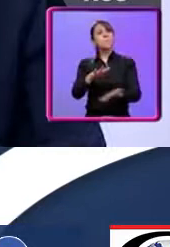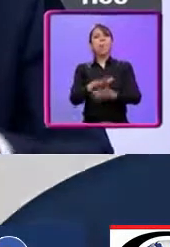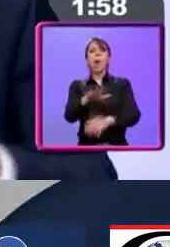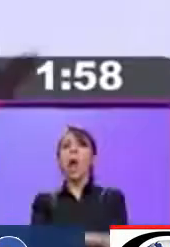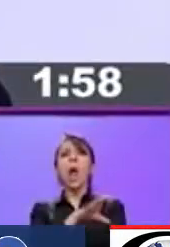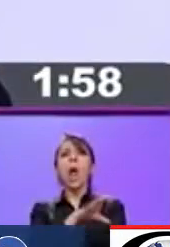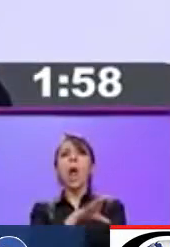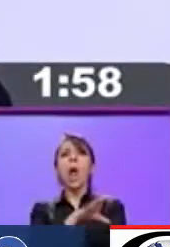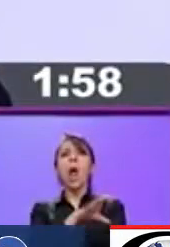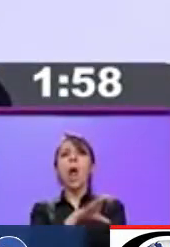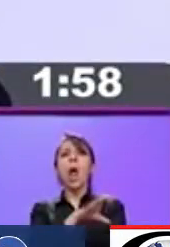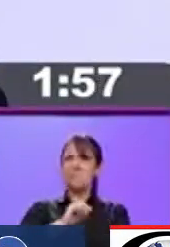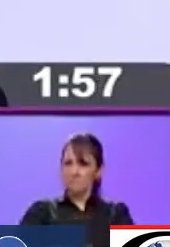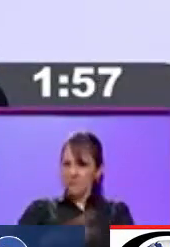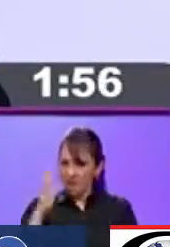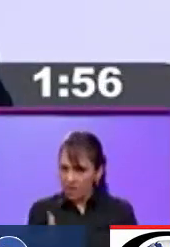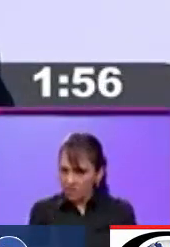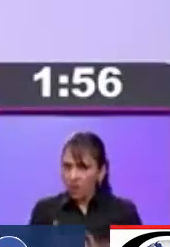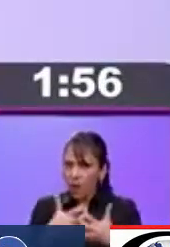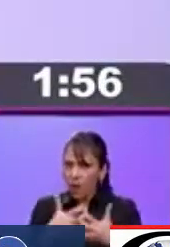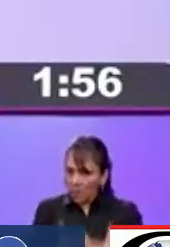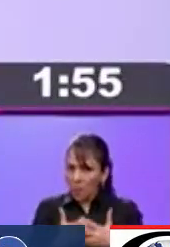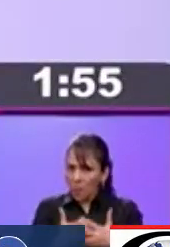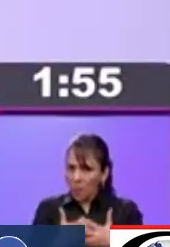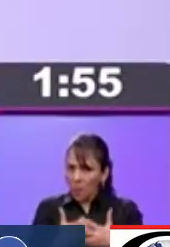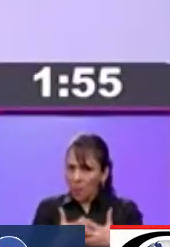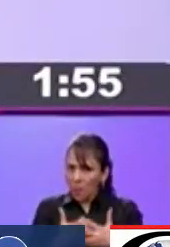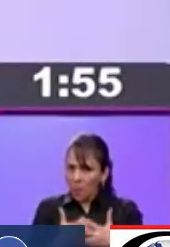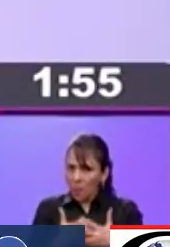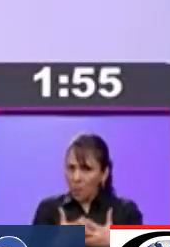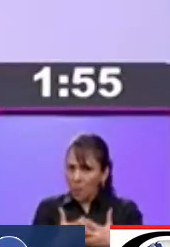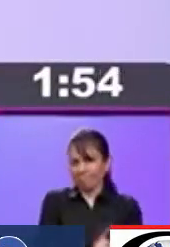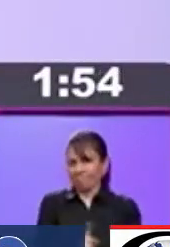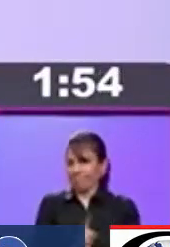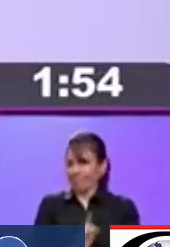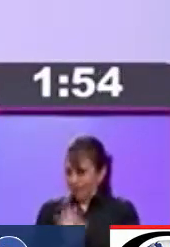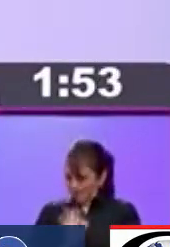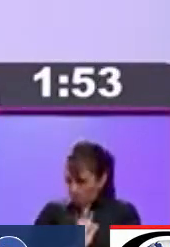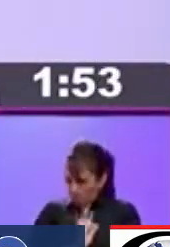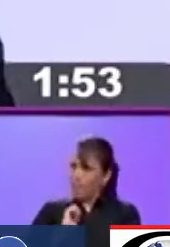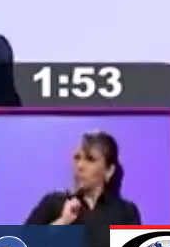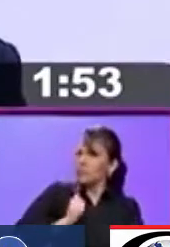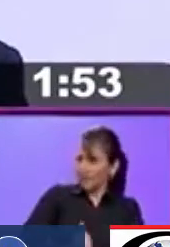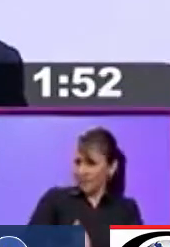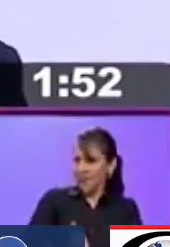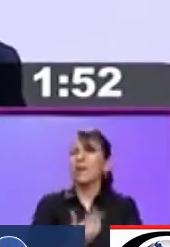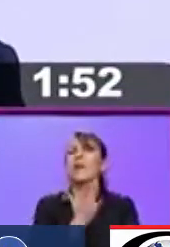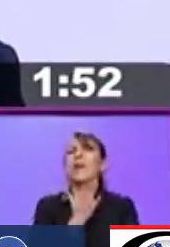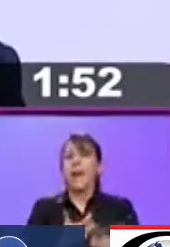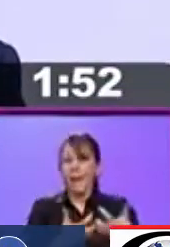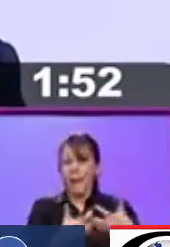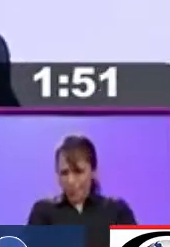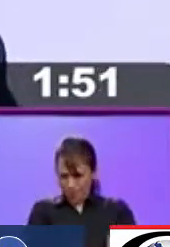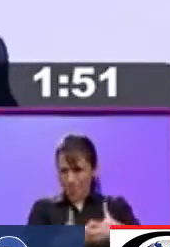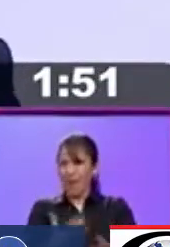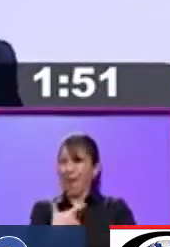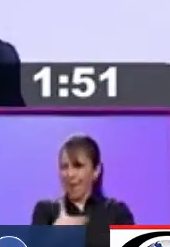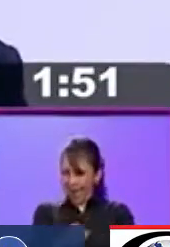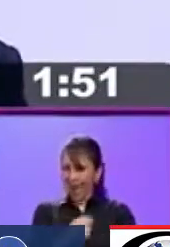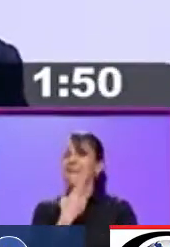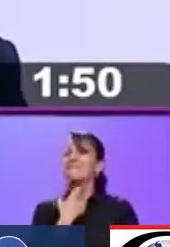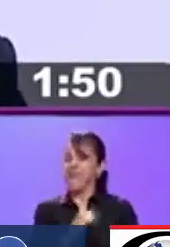candidatos y un servidor, ¿no? Porque ellos hacen propuestas o promesas y no te dicen cómo las van a